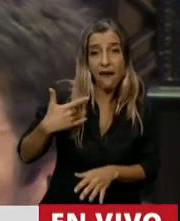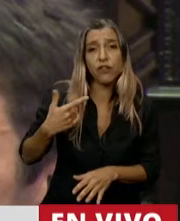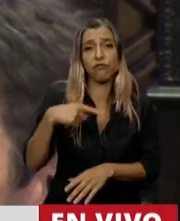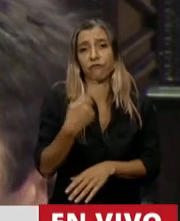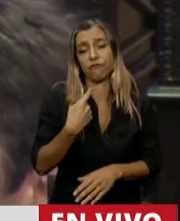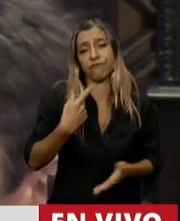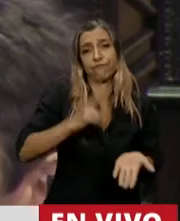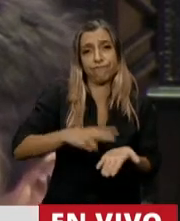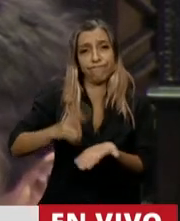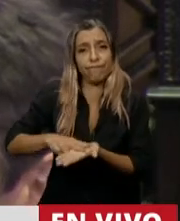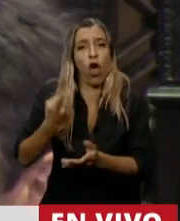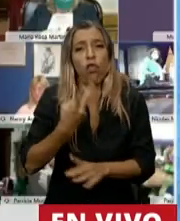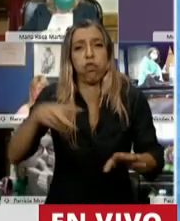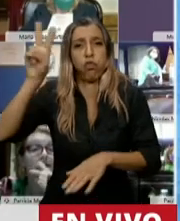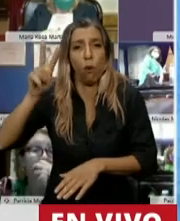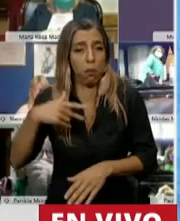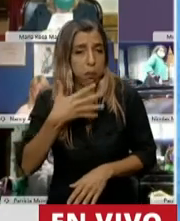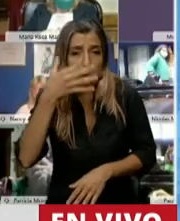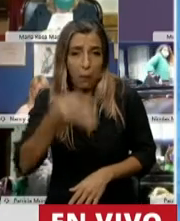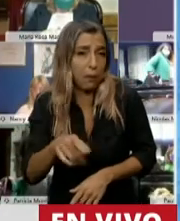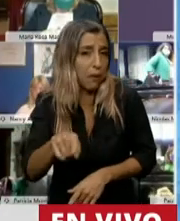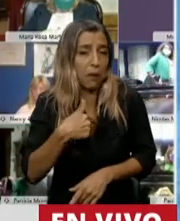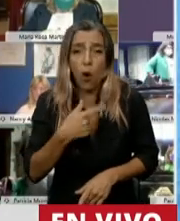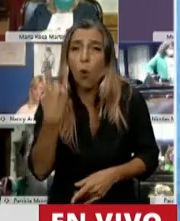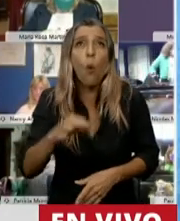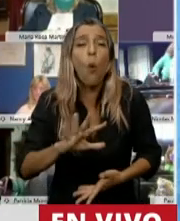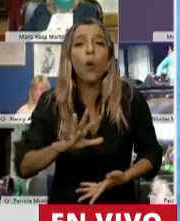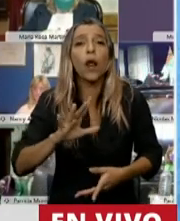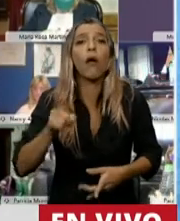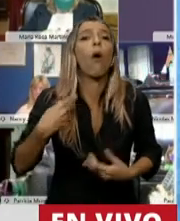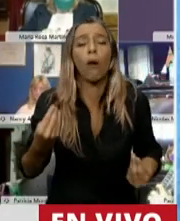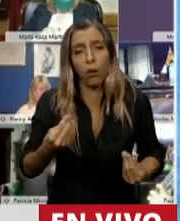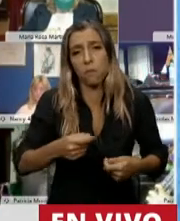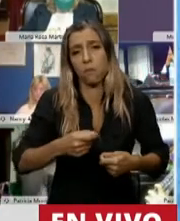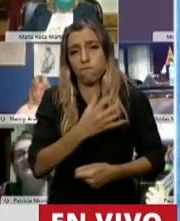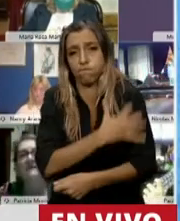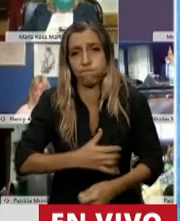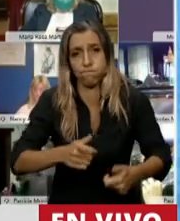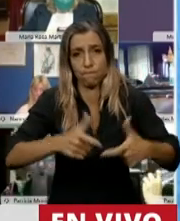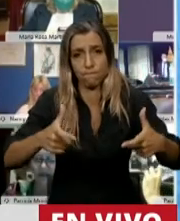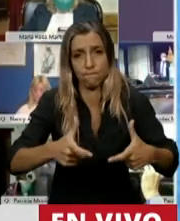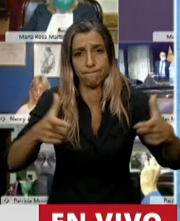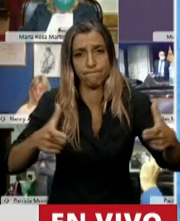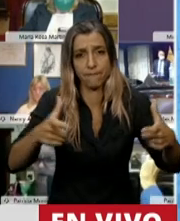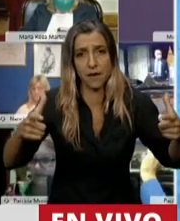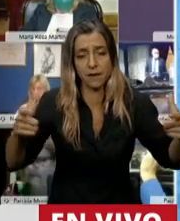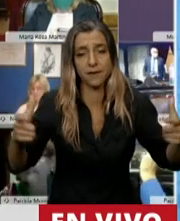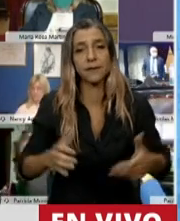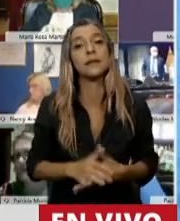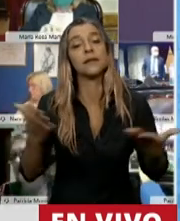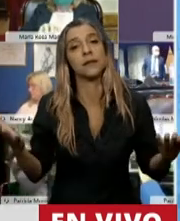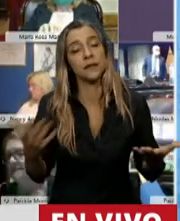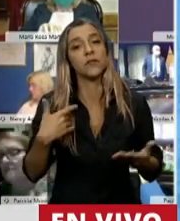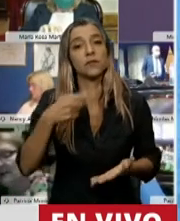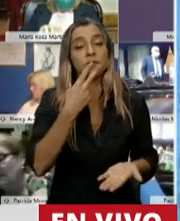impositiva y eso no ha traído más que más y más pobreza. Con lo cual,